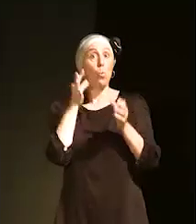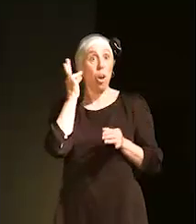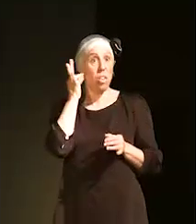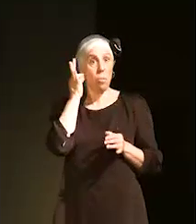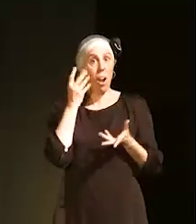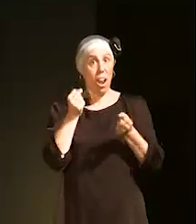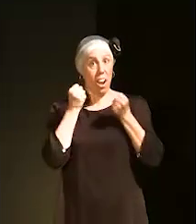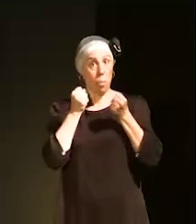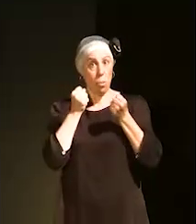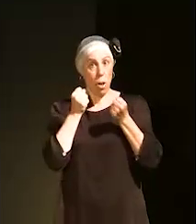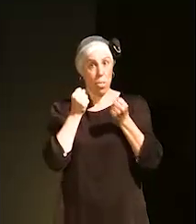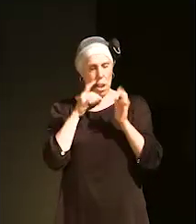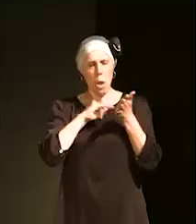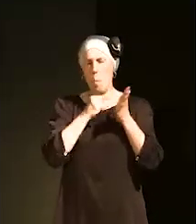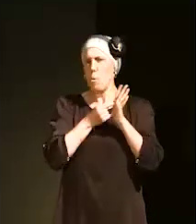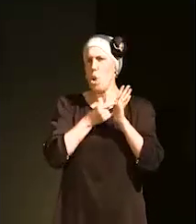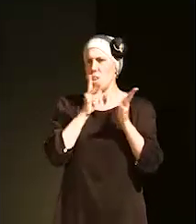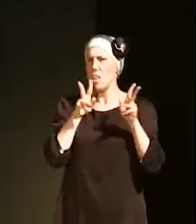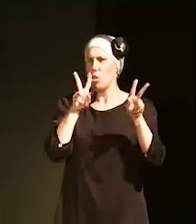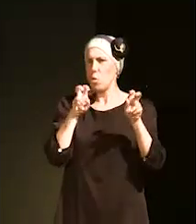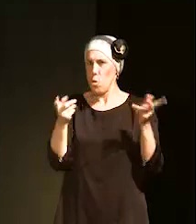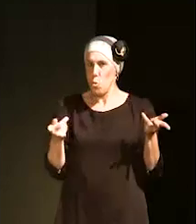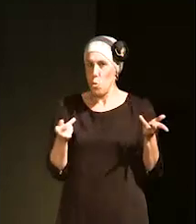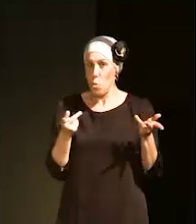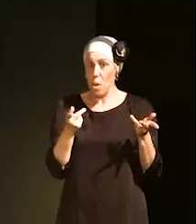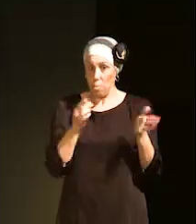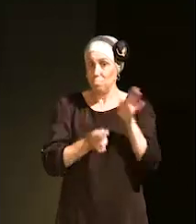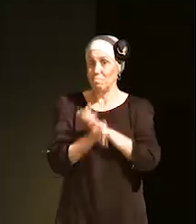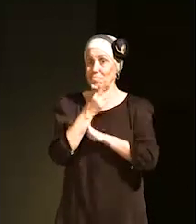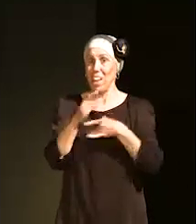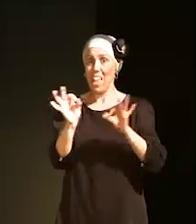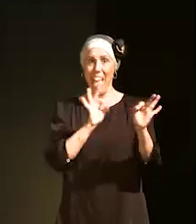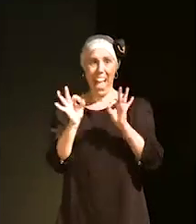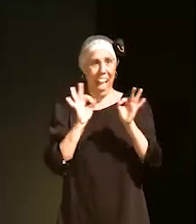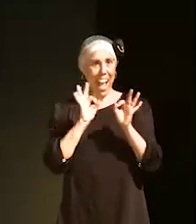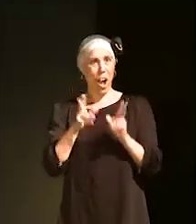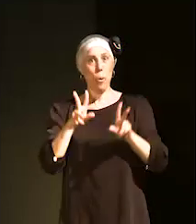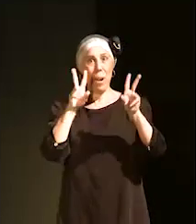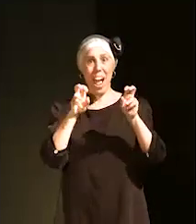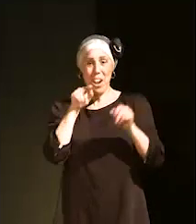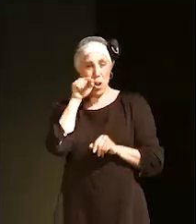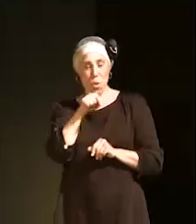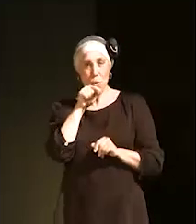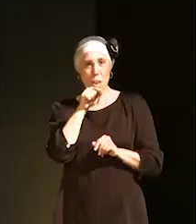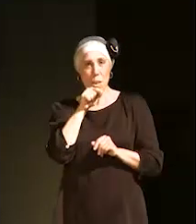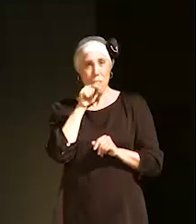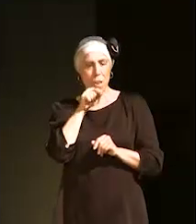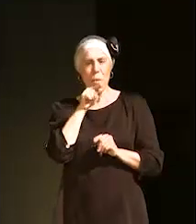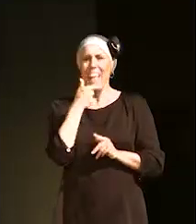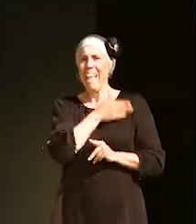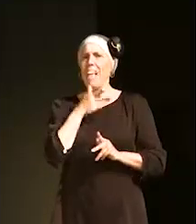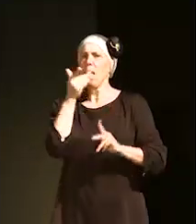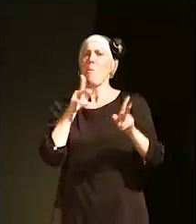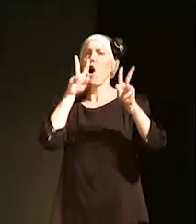de investigación de una obra nueva en la que se refleja el derecho a defender derechos estamos